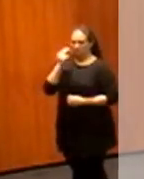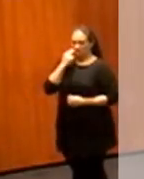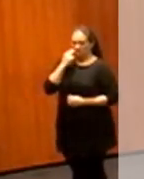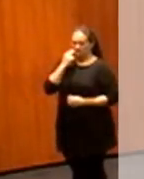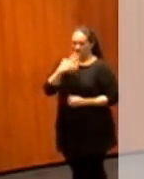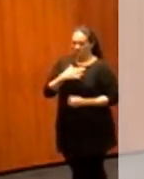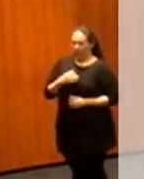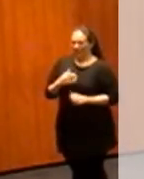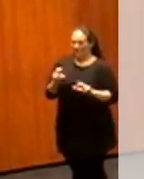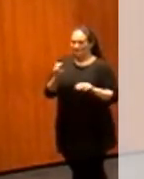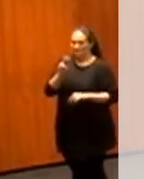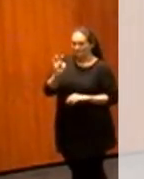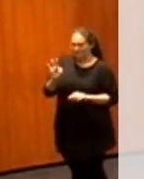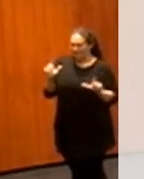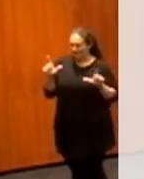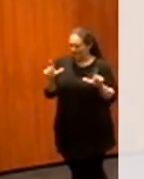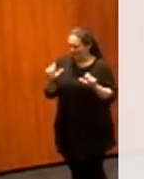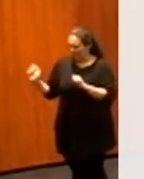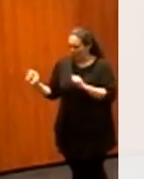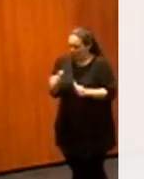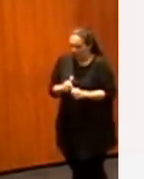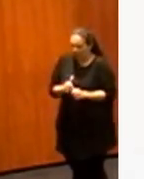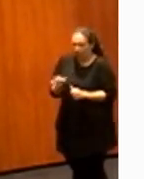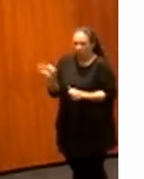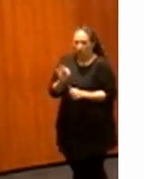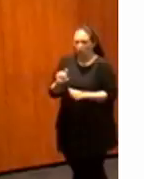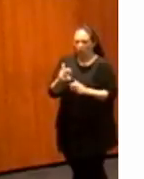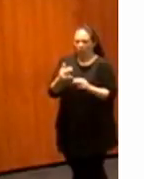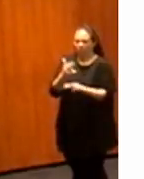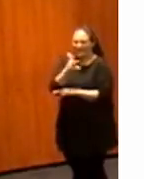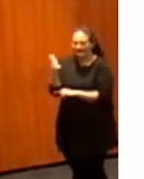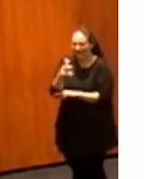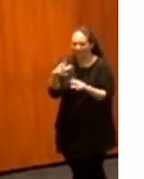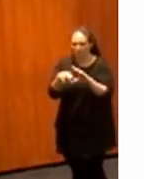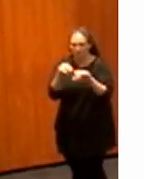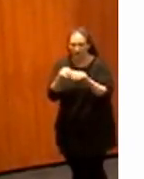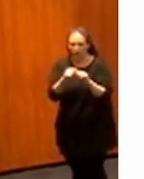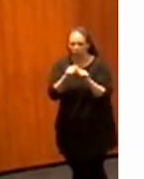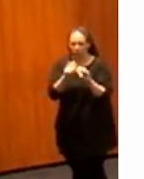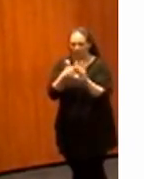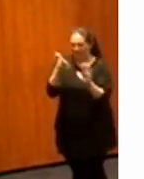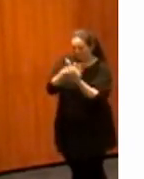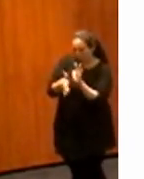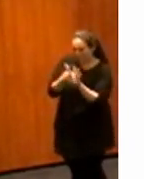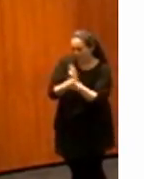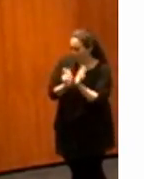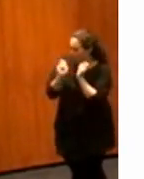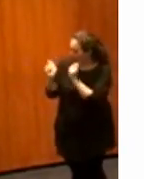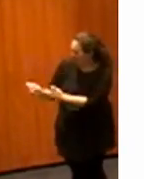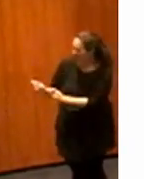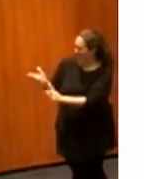acompañado de un PowerPoint o que se graben pequeños vídeos donde ellos explican cosas. Entonces, darles